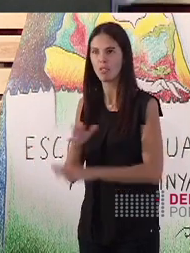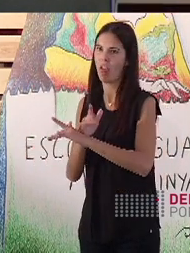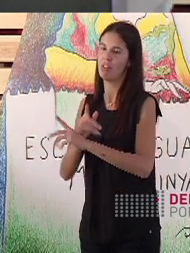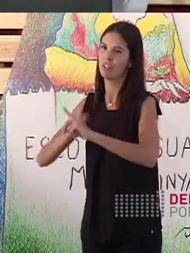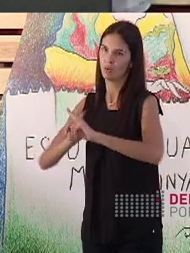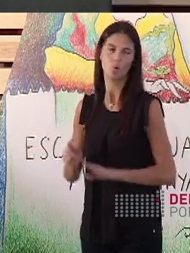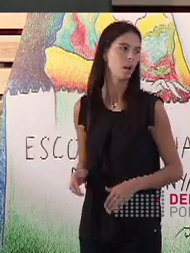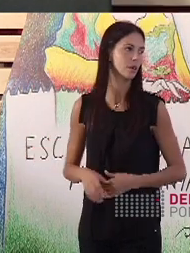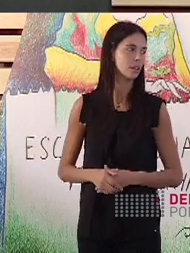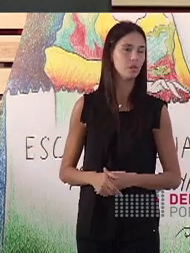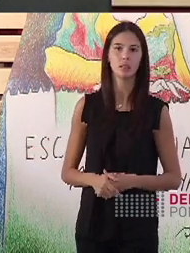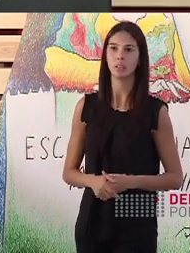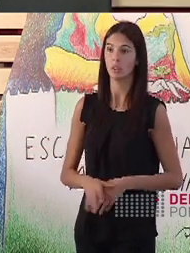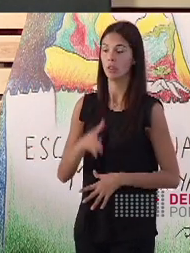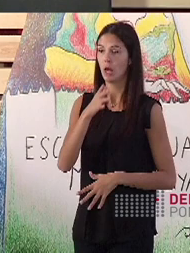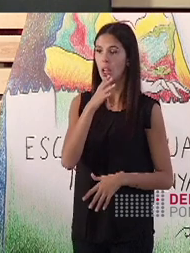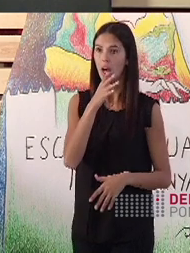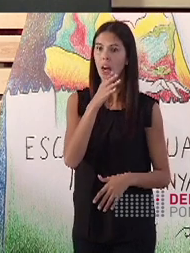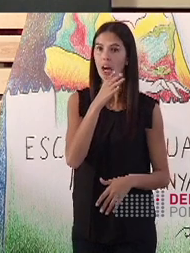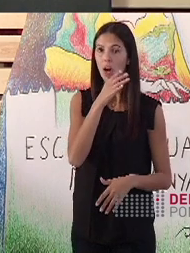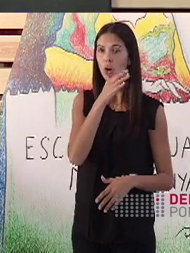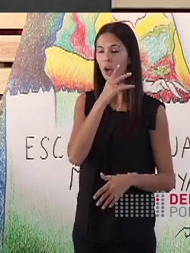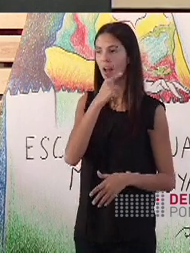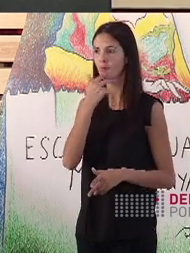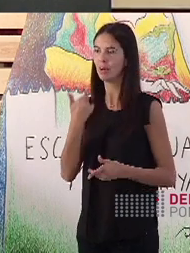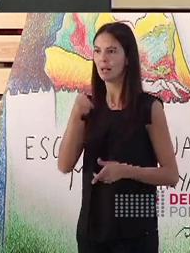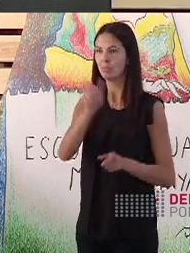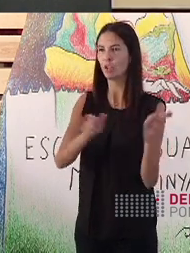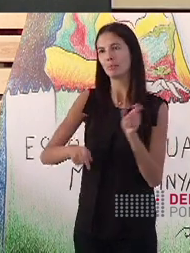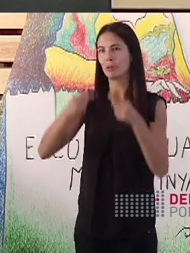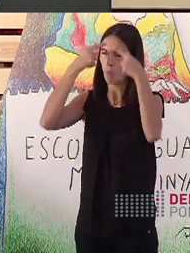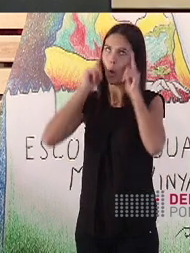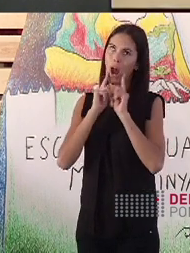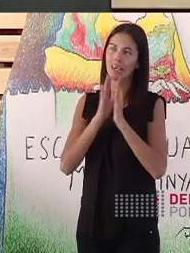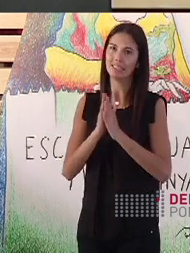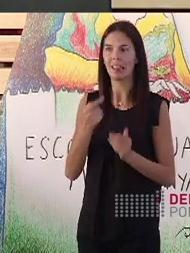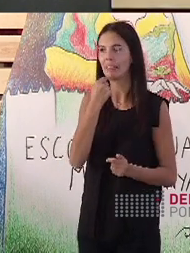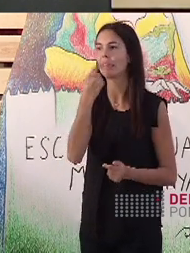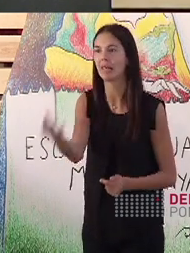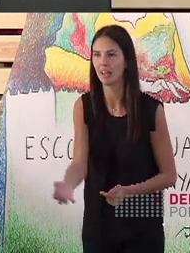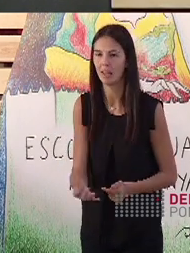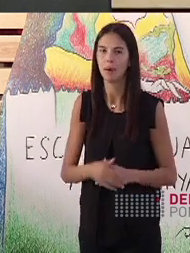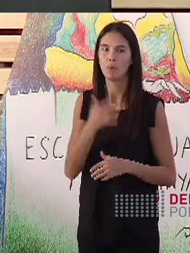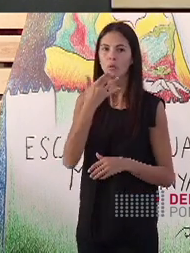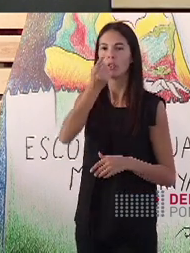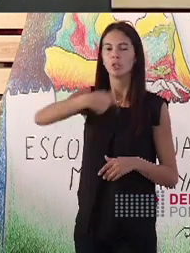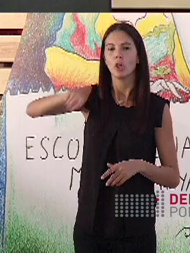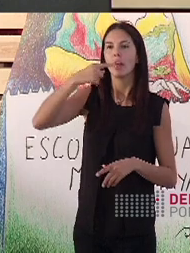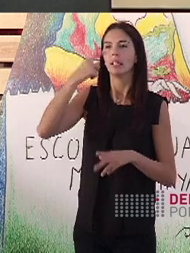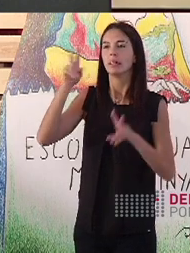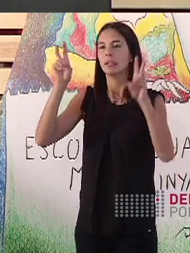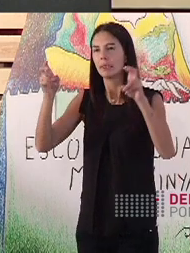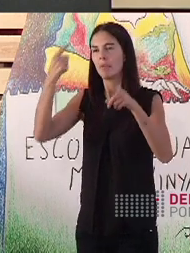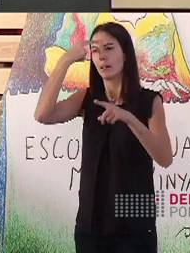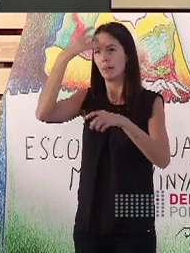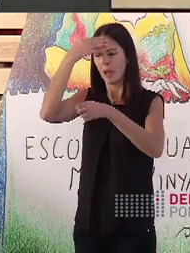que me suban al altar de las neomonjas. Fijaros, estamos todo el rato hablando de la empatía,